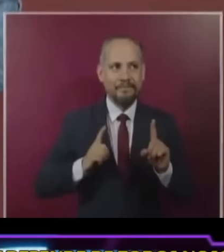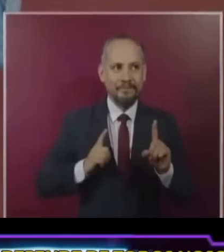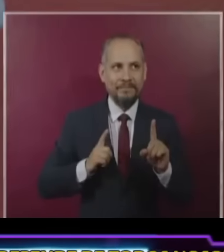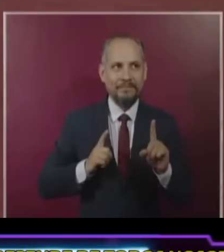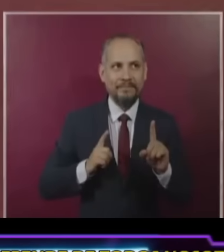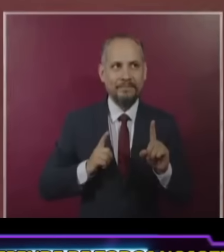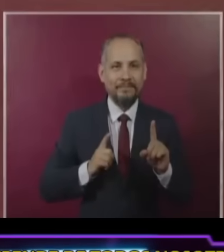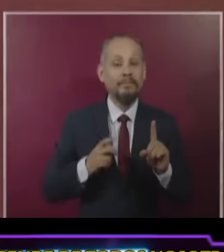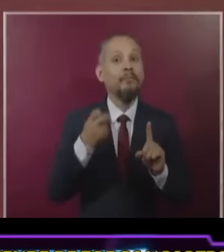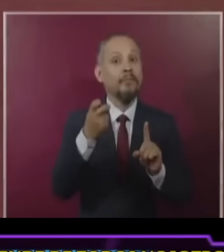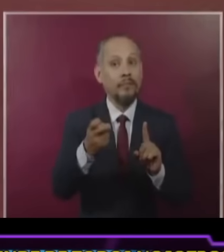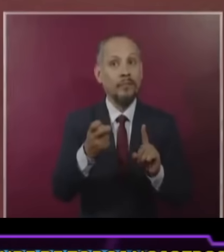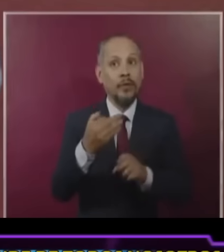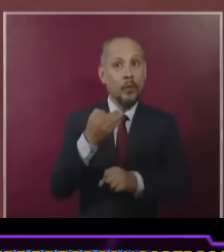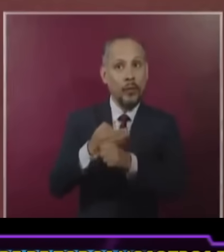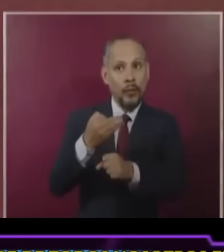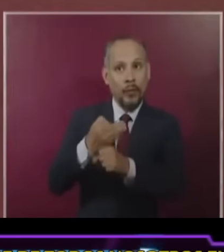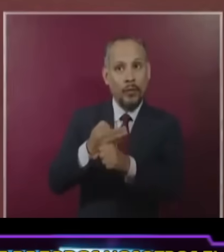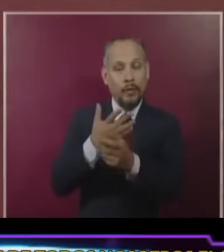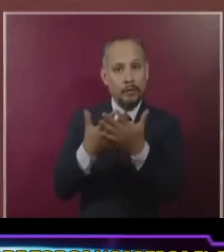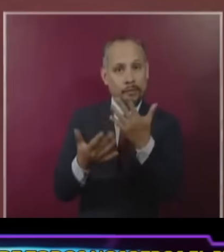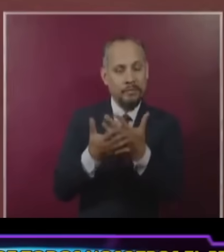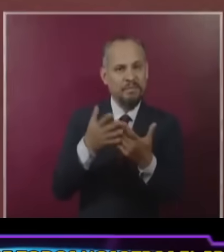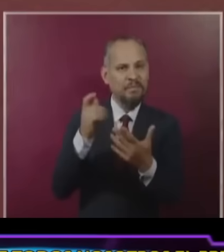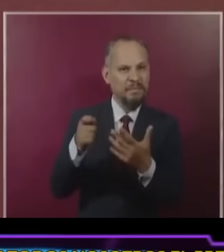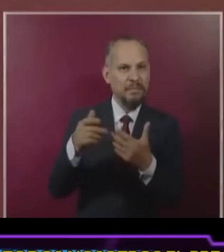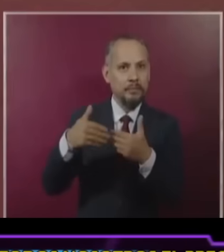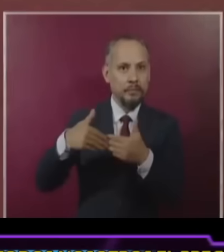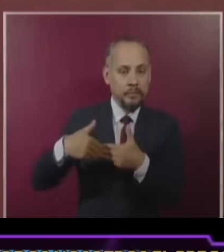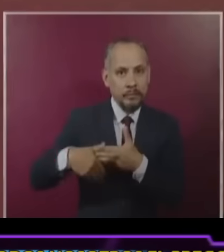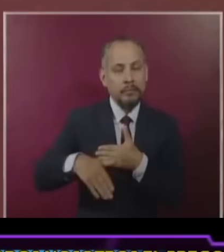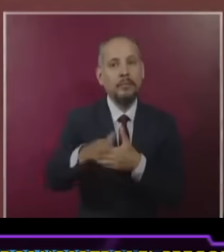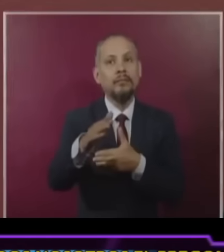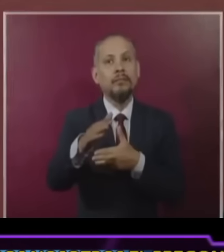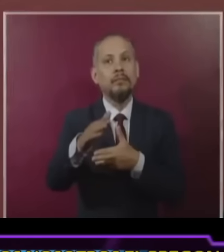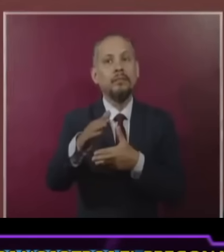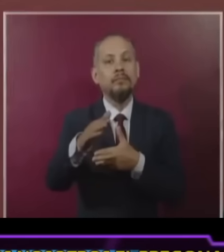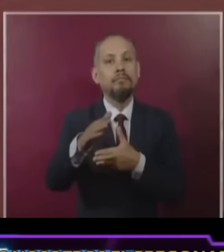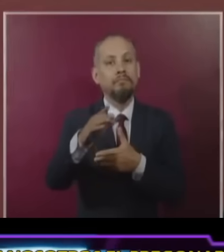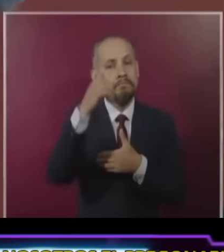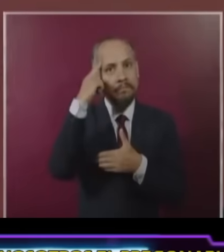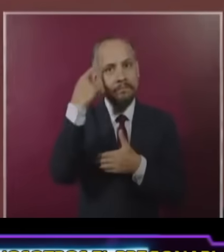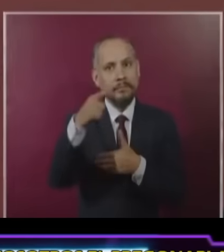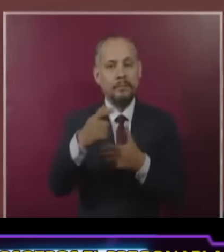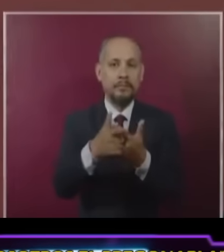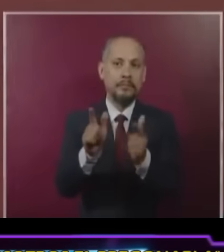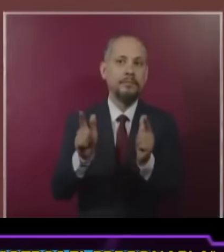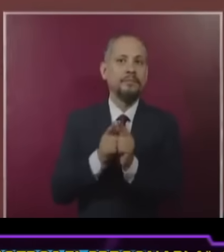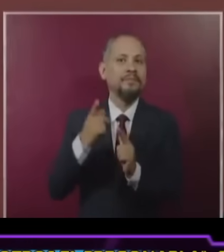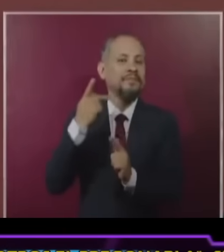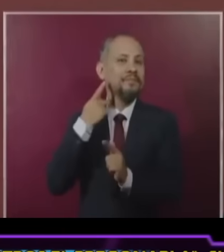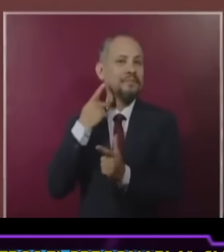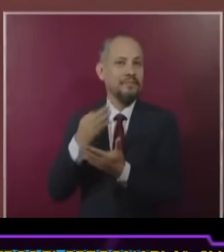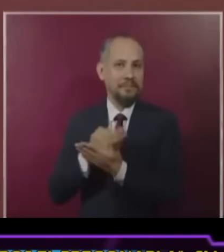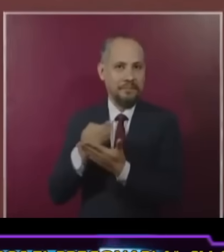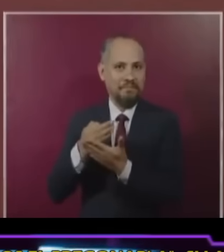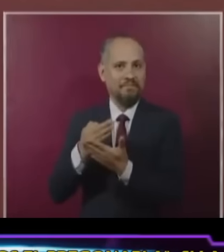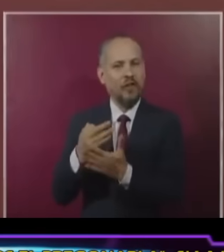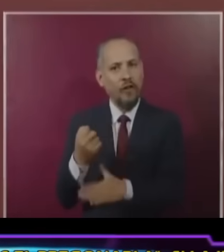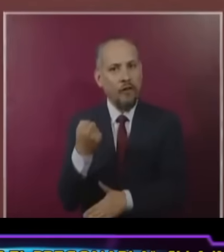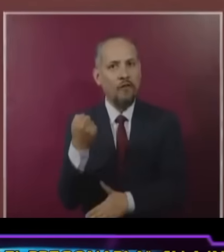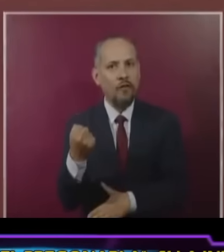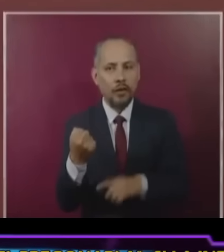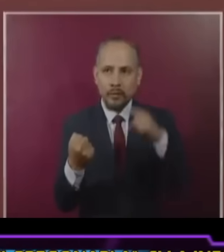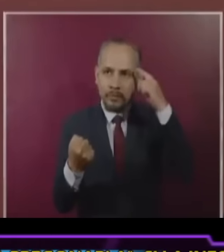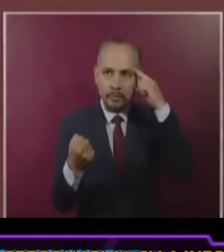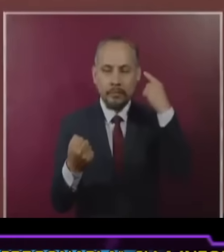esto sino las tareas de morena hacia adante para tener un partido fuerte que esté a la altura de todas estos